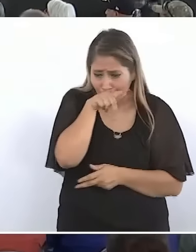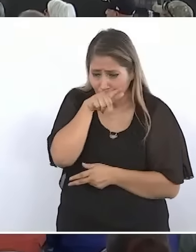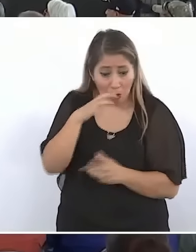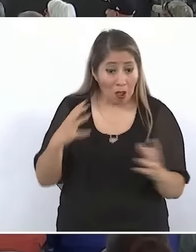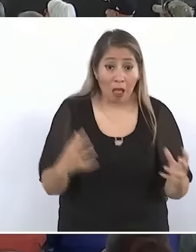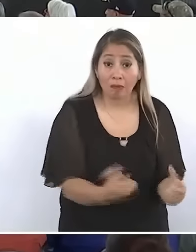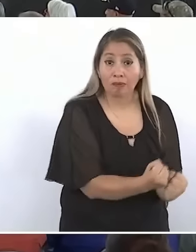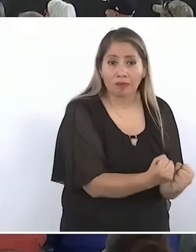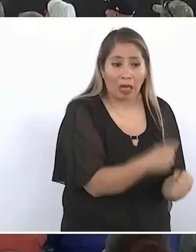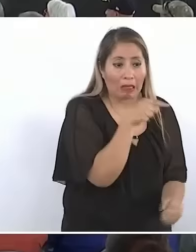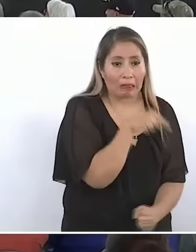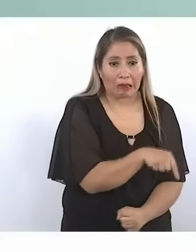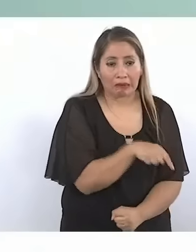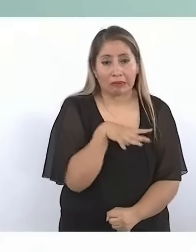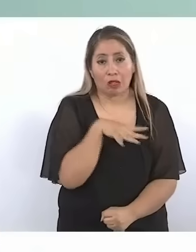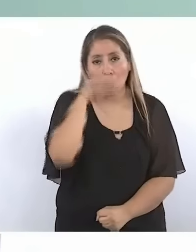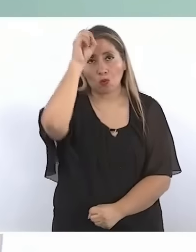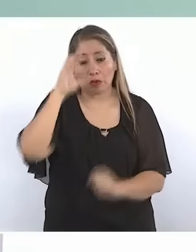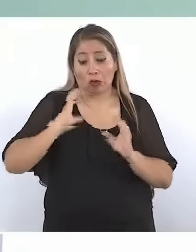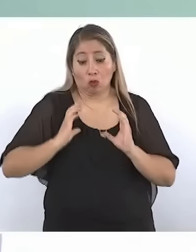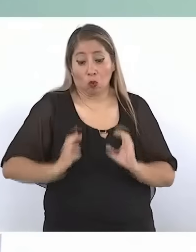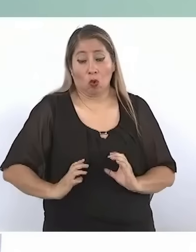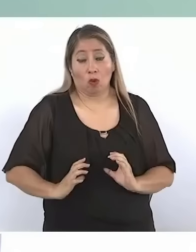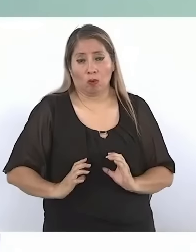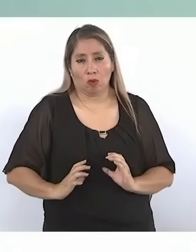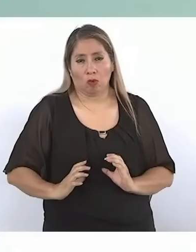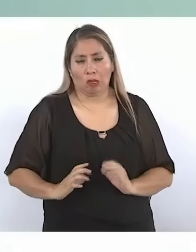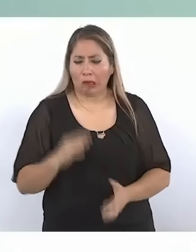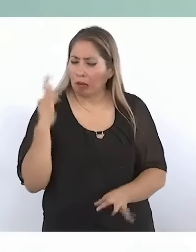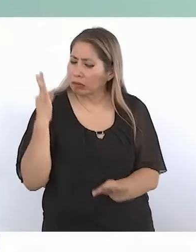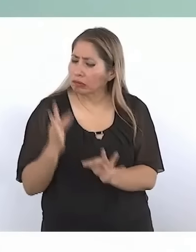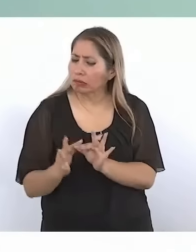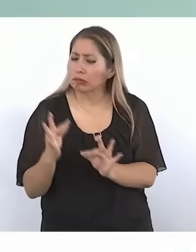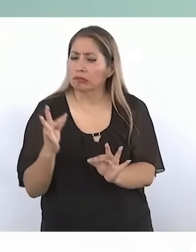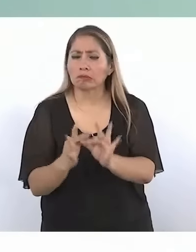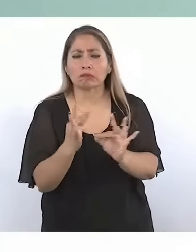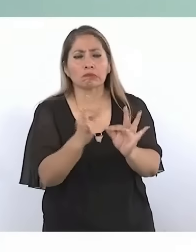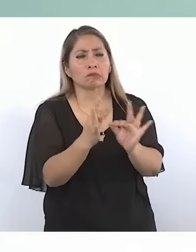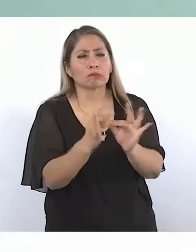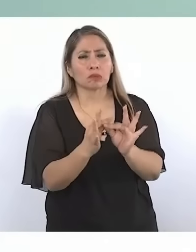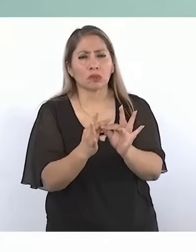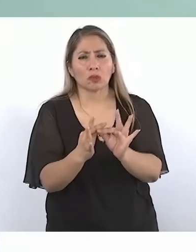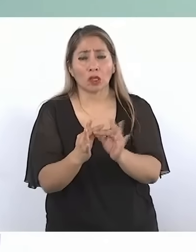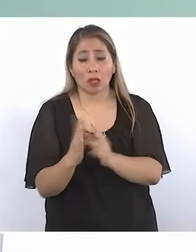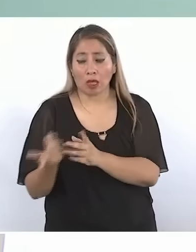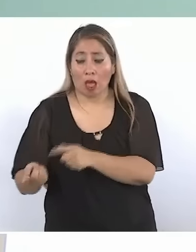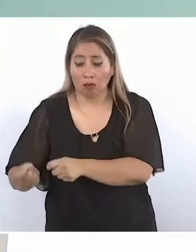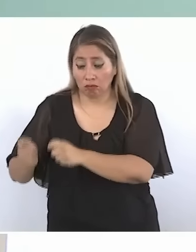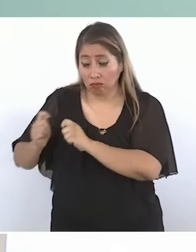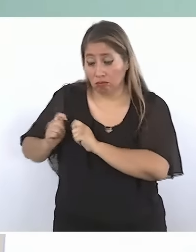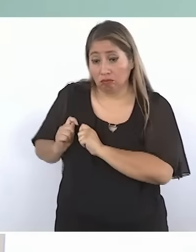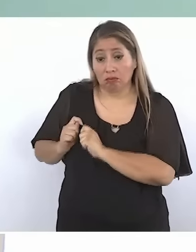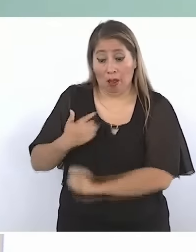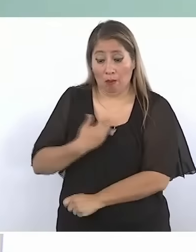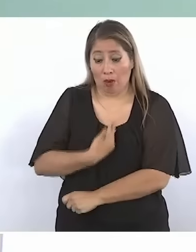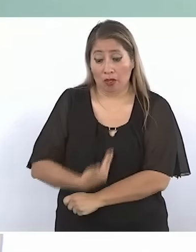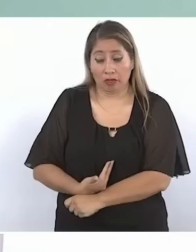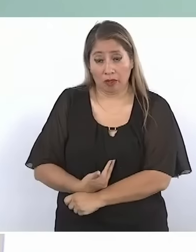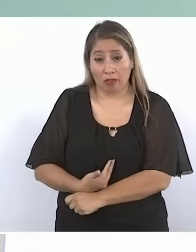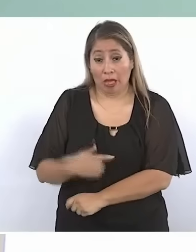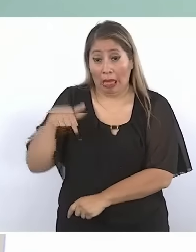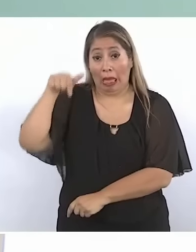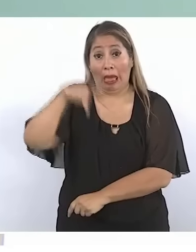recuperación de los mineros, de los cuerpos. Y ha estado cumpliendo desde que tomó posesión y hoy estos